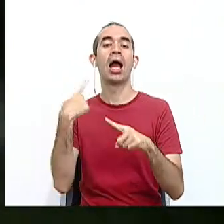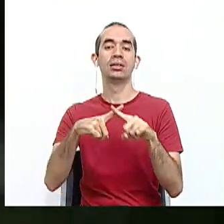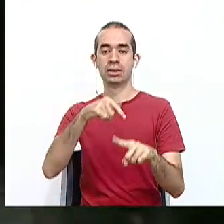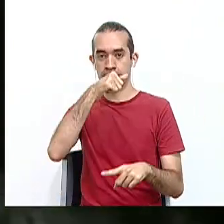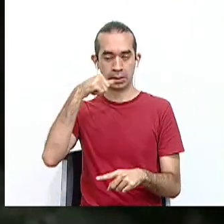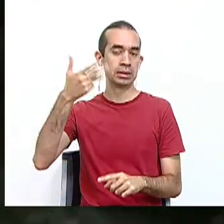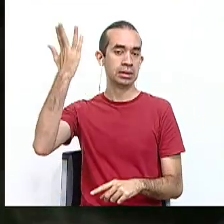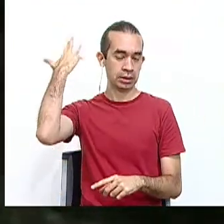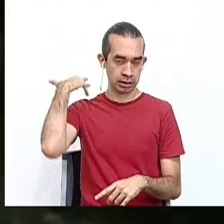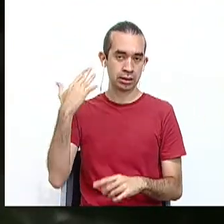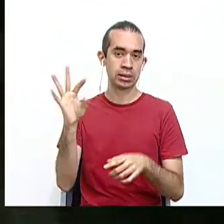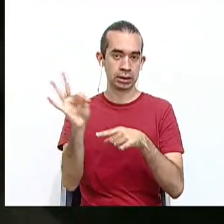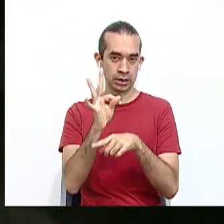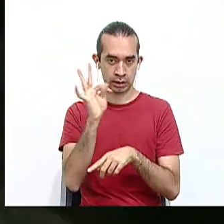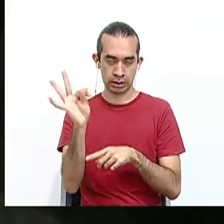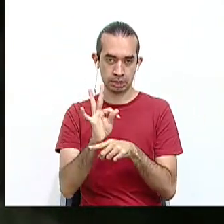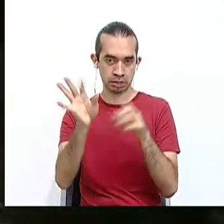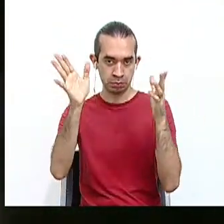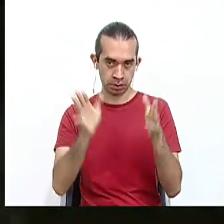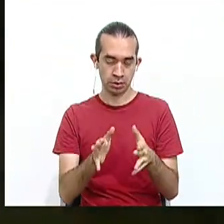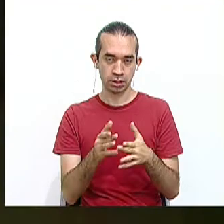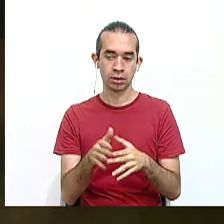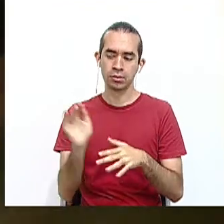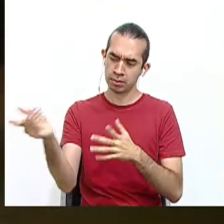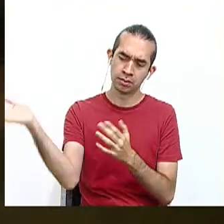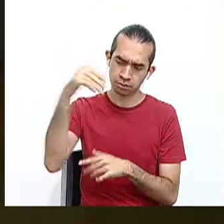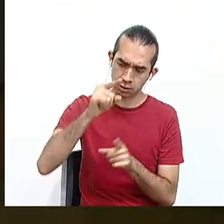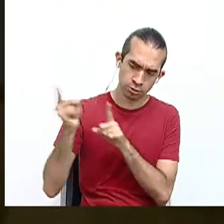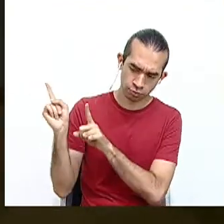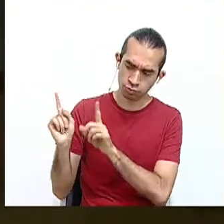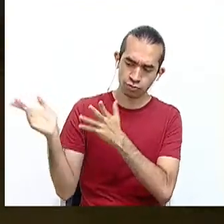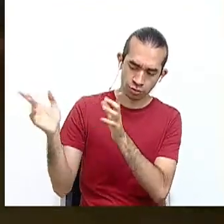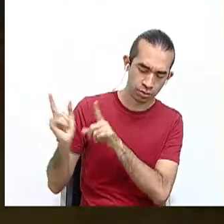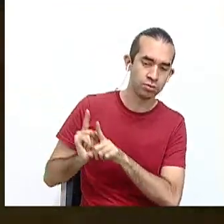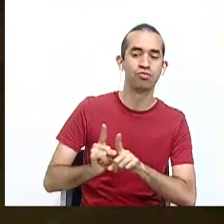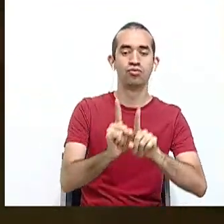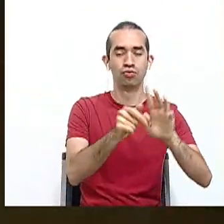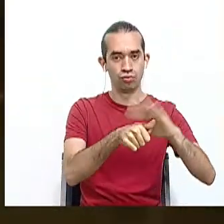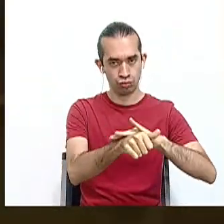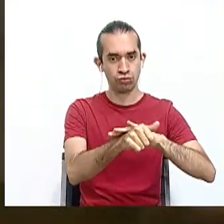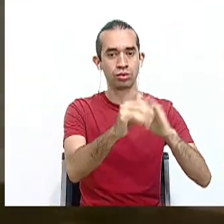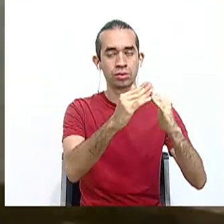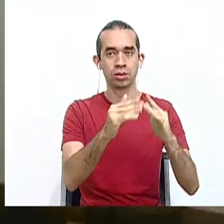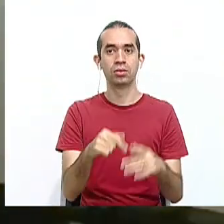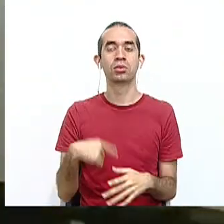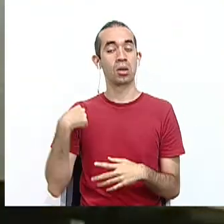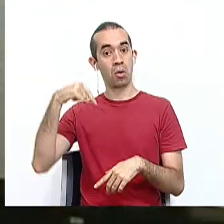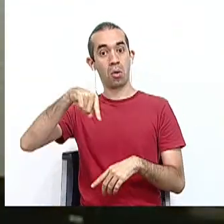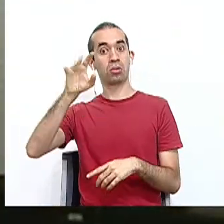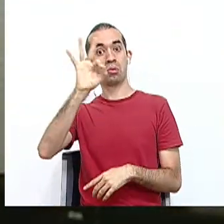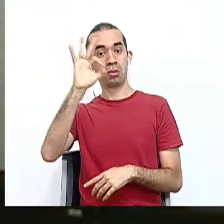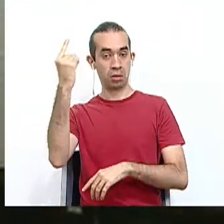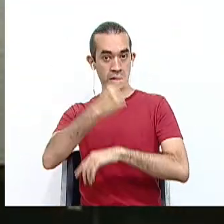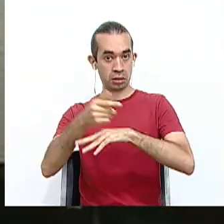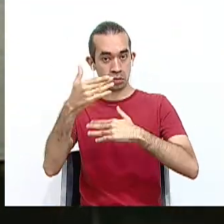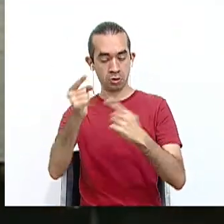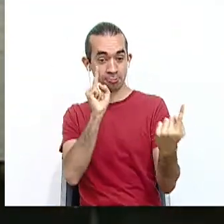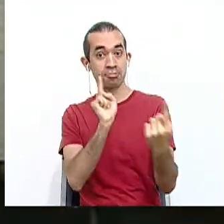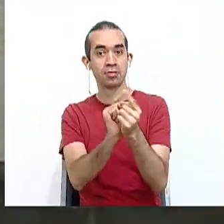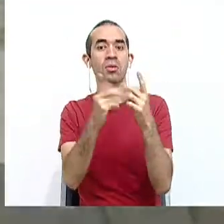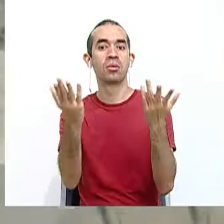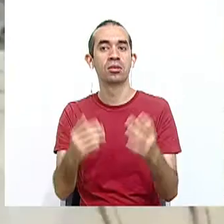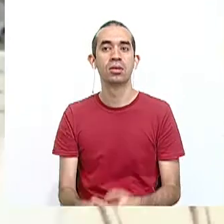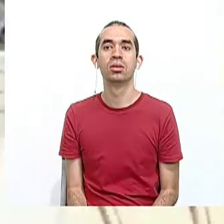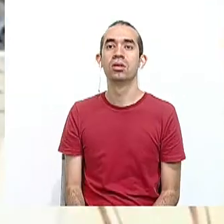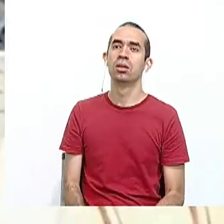acompañó, logró convencerlo de que fuera a un albergue, y así fue. Hoy, 9 días después, lo encontramos así. Al